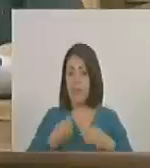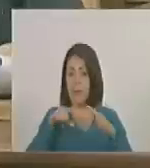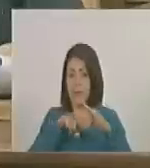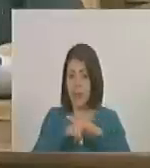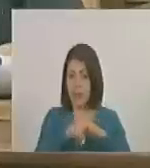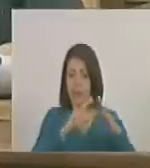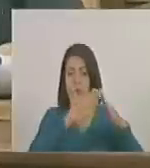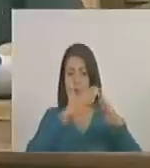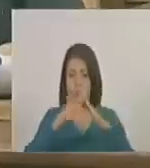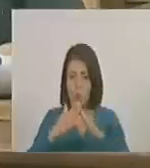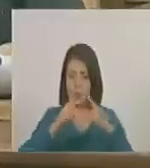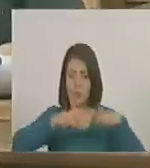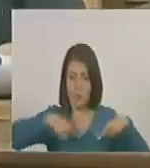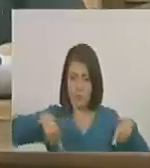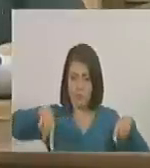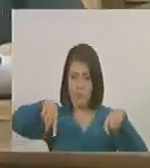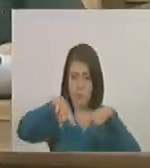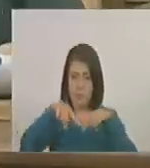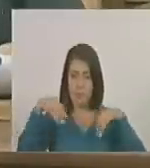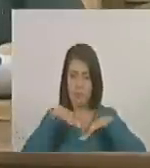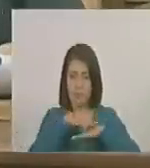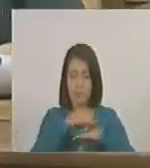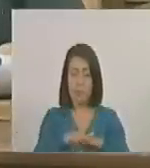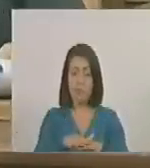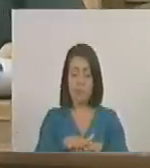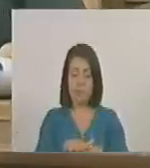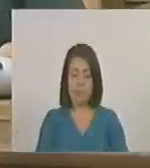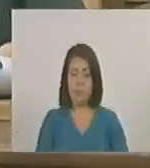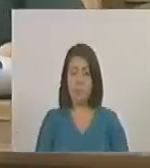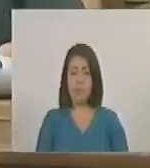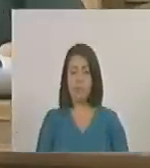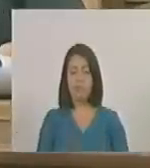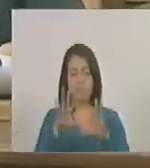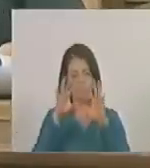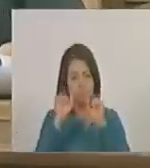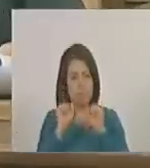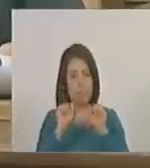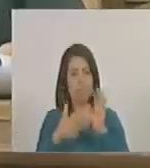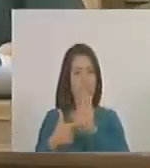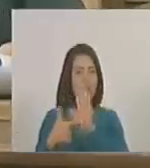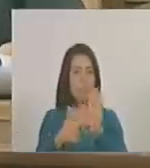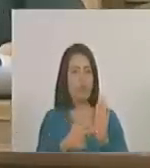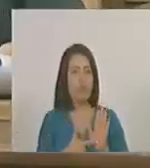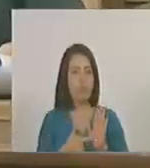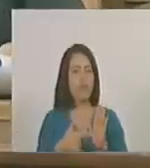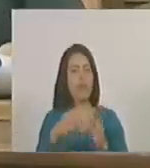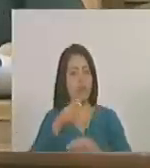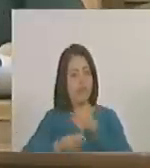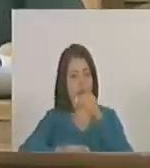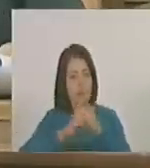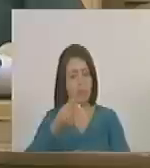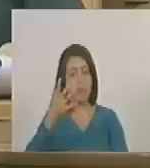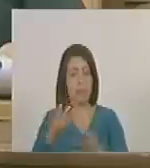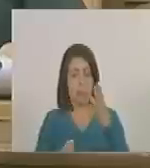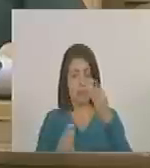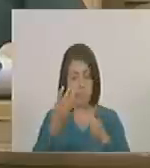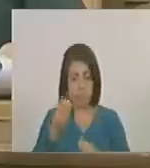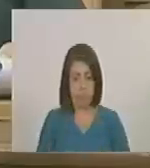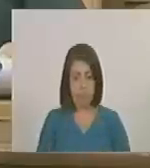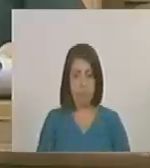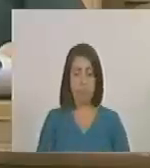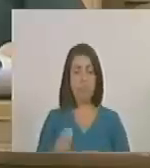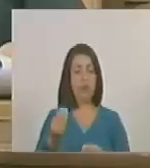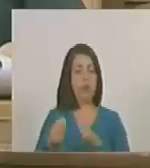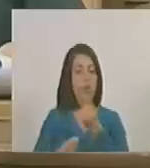del ámbito geográfico que integra una comunidad. Se entenderá como referencia para constituir el Consejo Comunal en